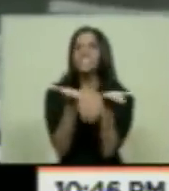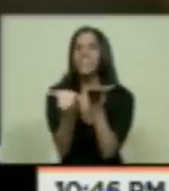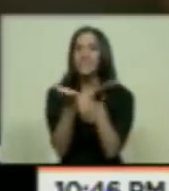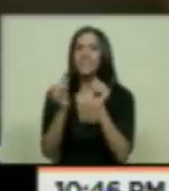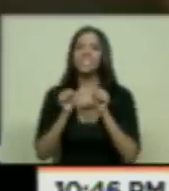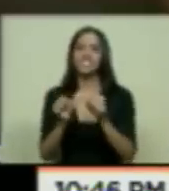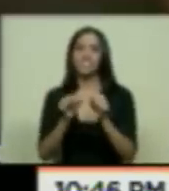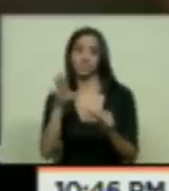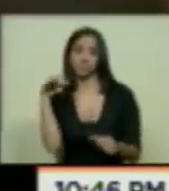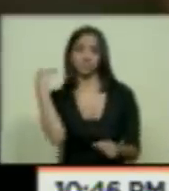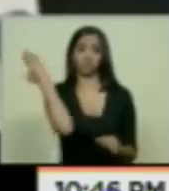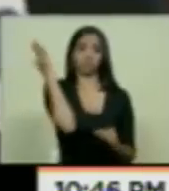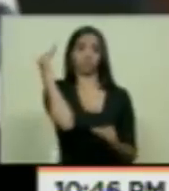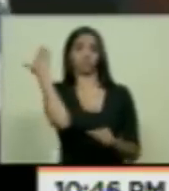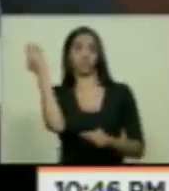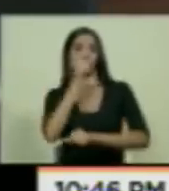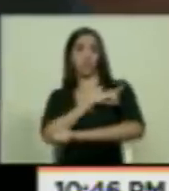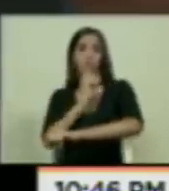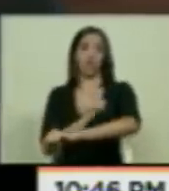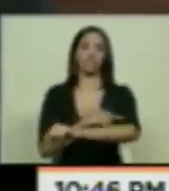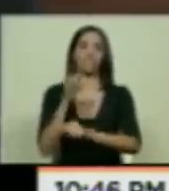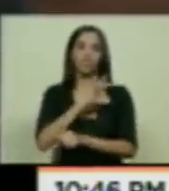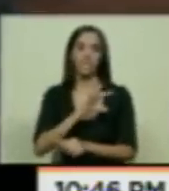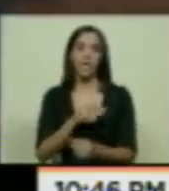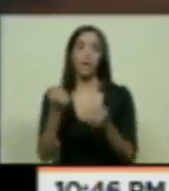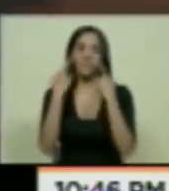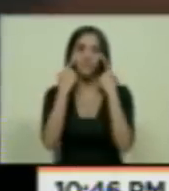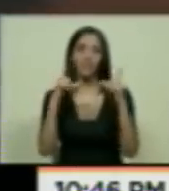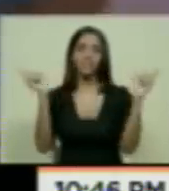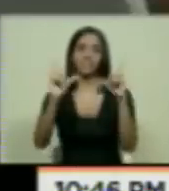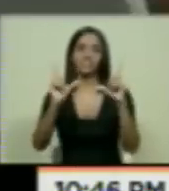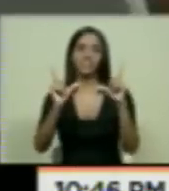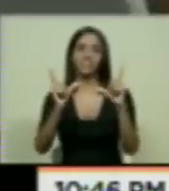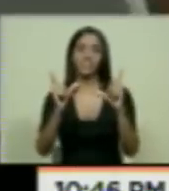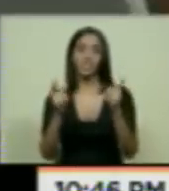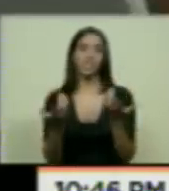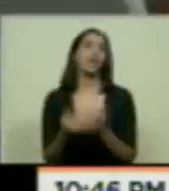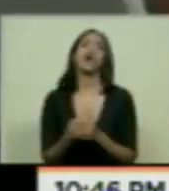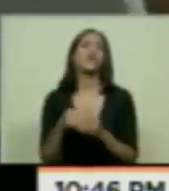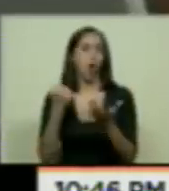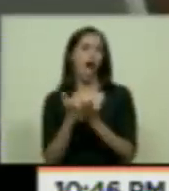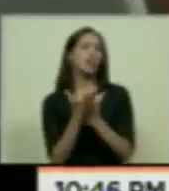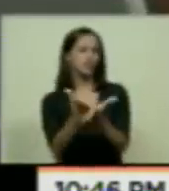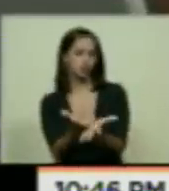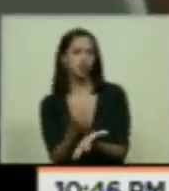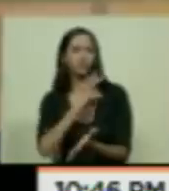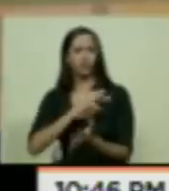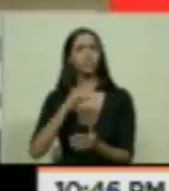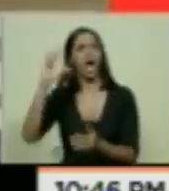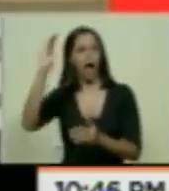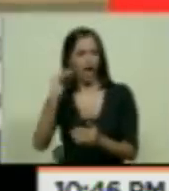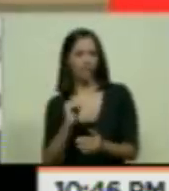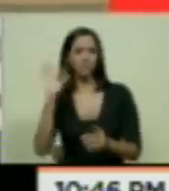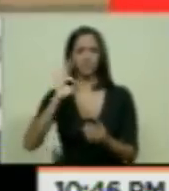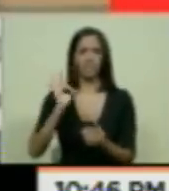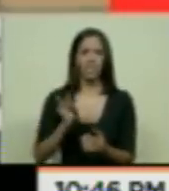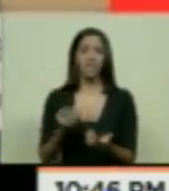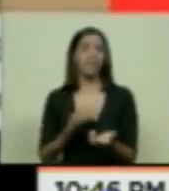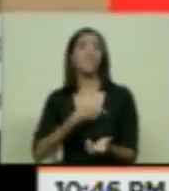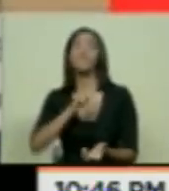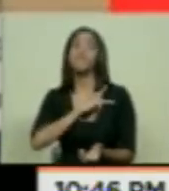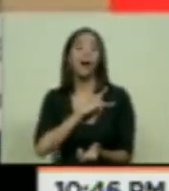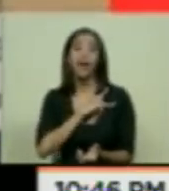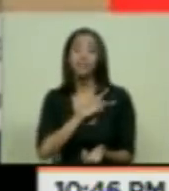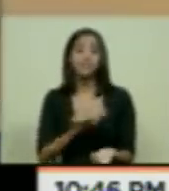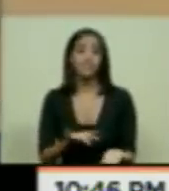esferas poderosas de la sociedad, mientras que frente a pantallas aludía a la proyección social, a la rebaja de impuestos y a propuestas y promesas que solo